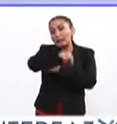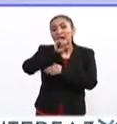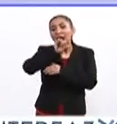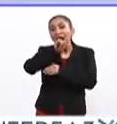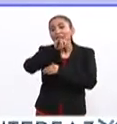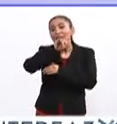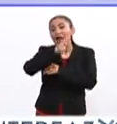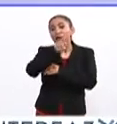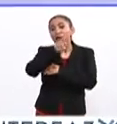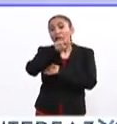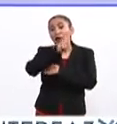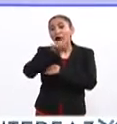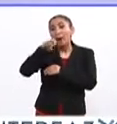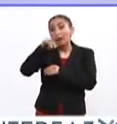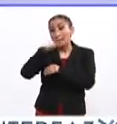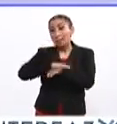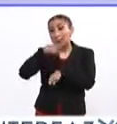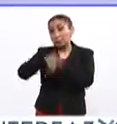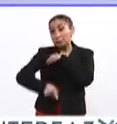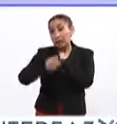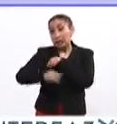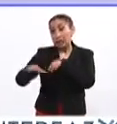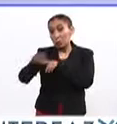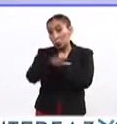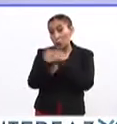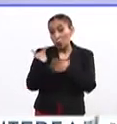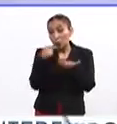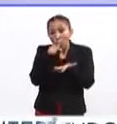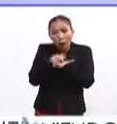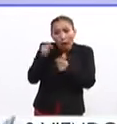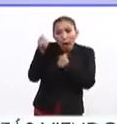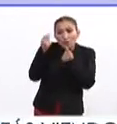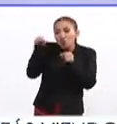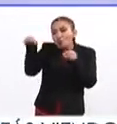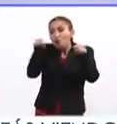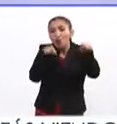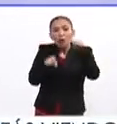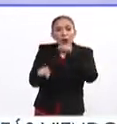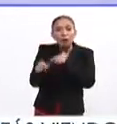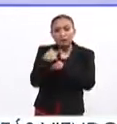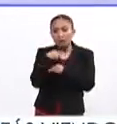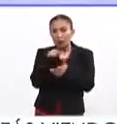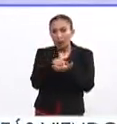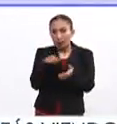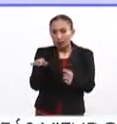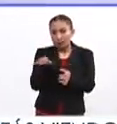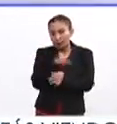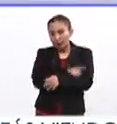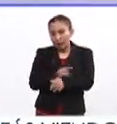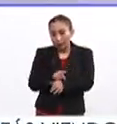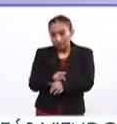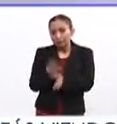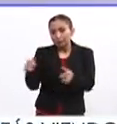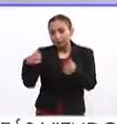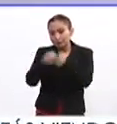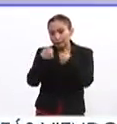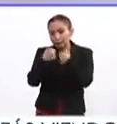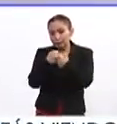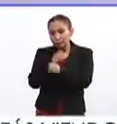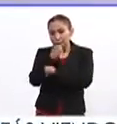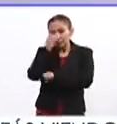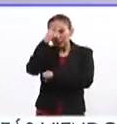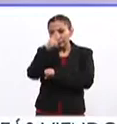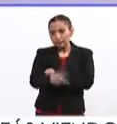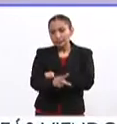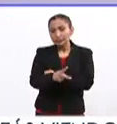alcaldía, la Gustavo Amadero, es una de las más peligrosas por ciertas zonas que confluyen en esta delegación. Fronteriza con el Estado